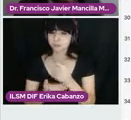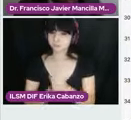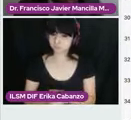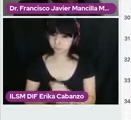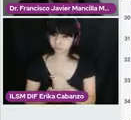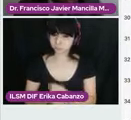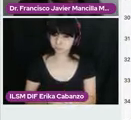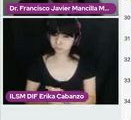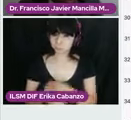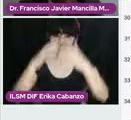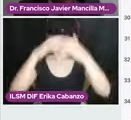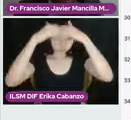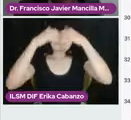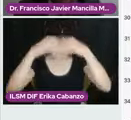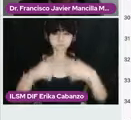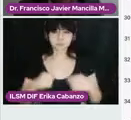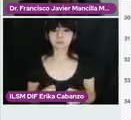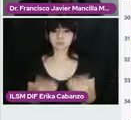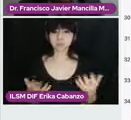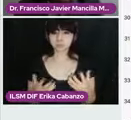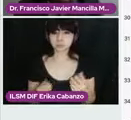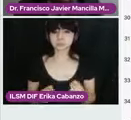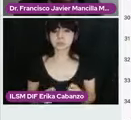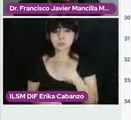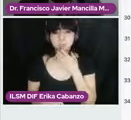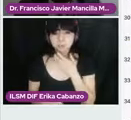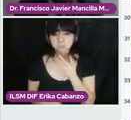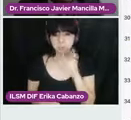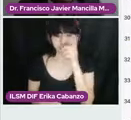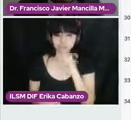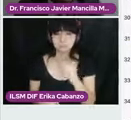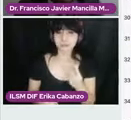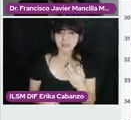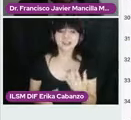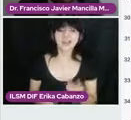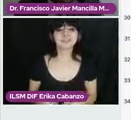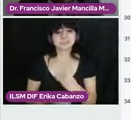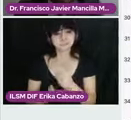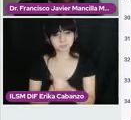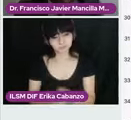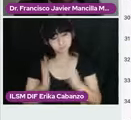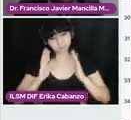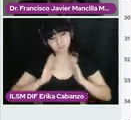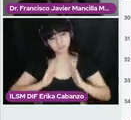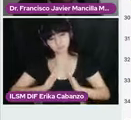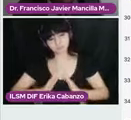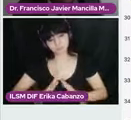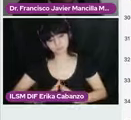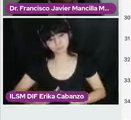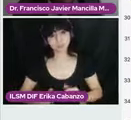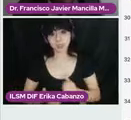restablecer el ciclo de sueño-vigilia, ¿sí? Con terapias de relajación, es de gran ayuda, no es medicina, ¿sí?